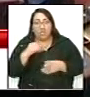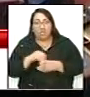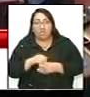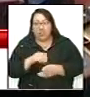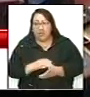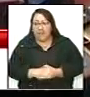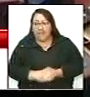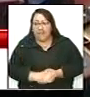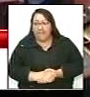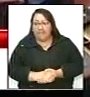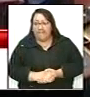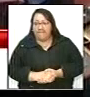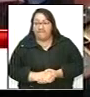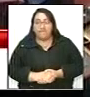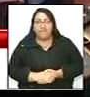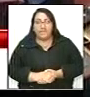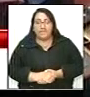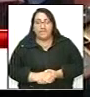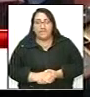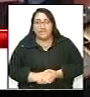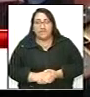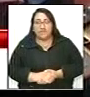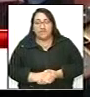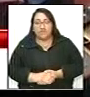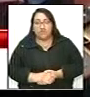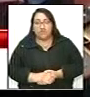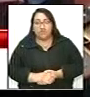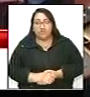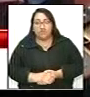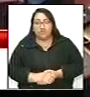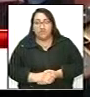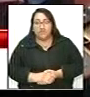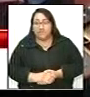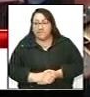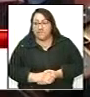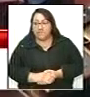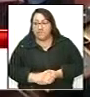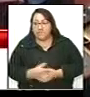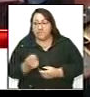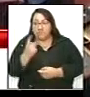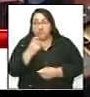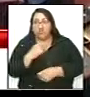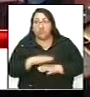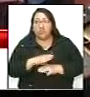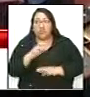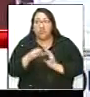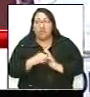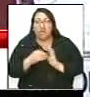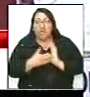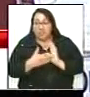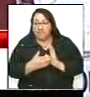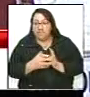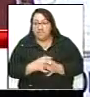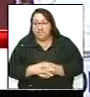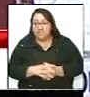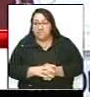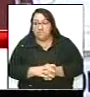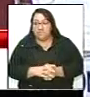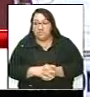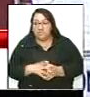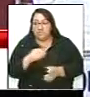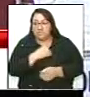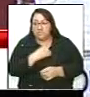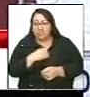dictamen. Doctora Ábalos, por favor. Me está preguntando usted sobre el proyecto que presenta el